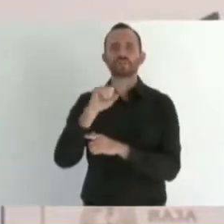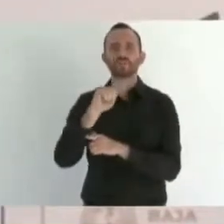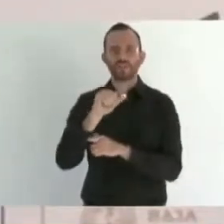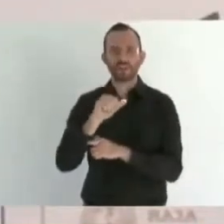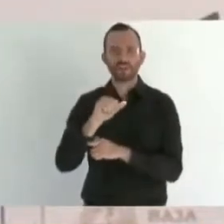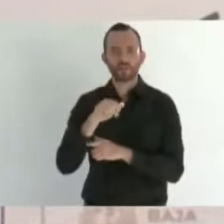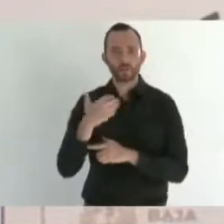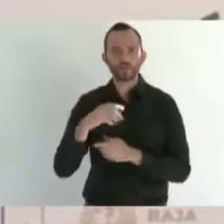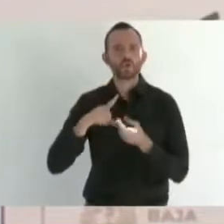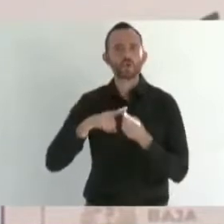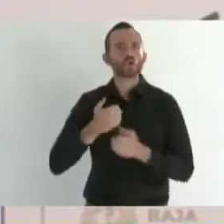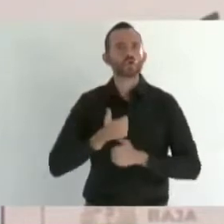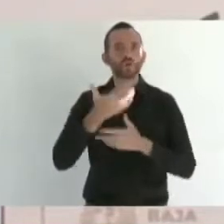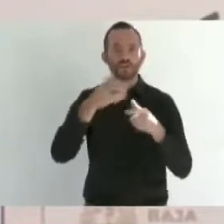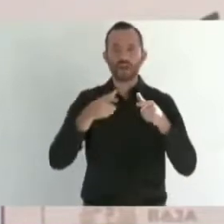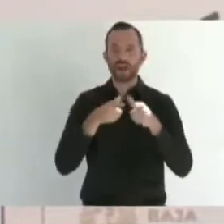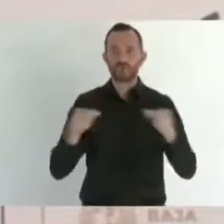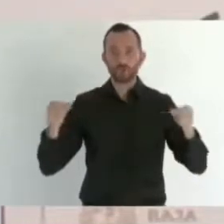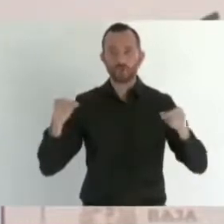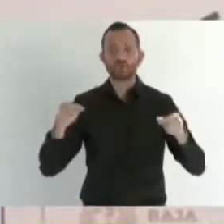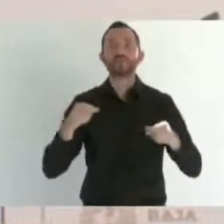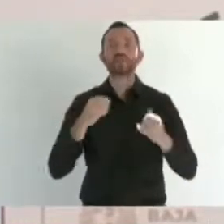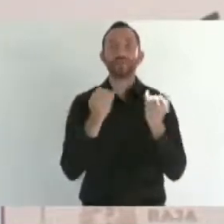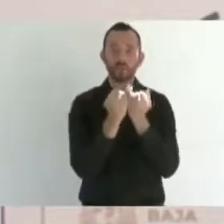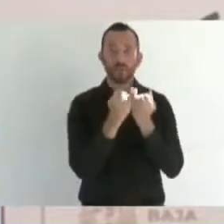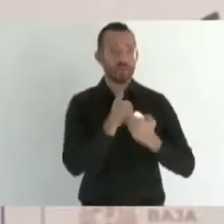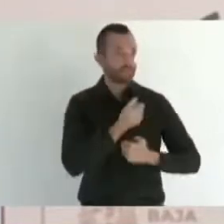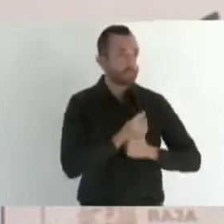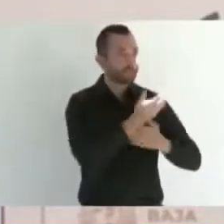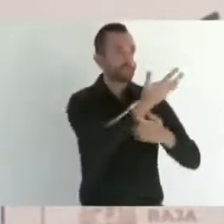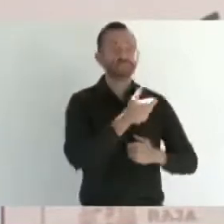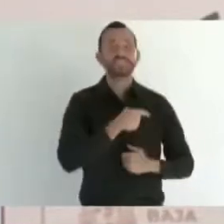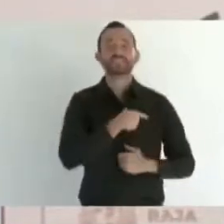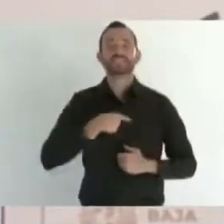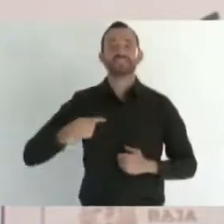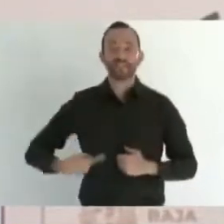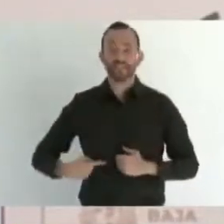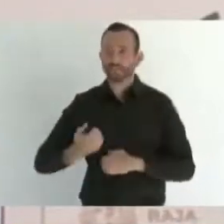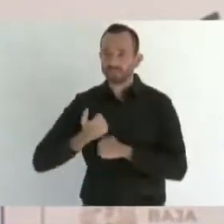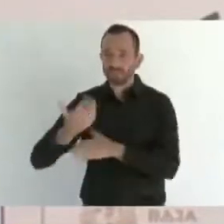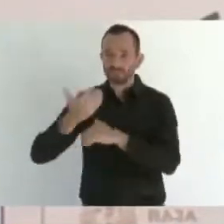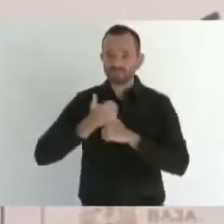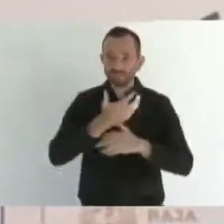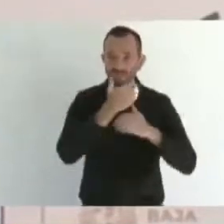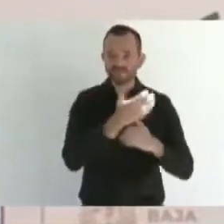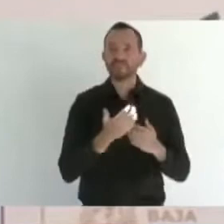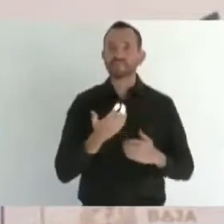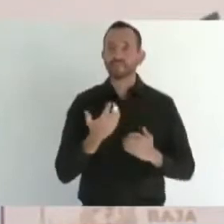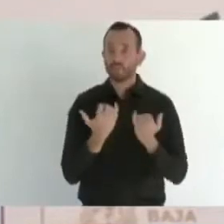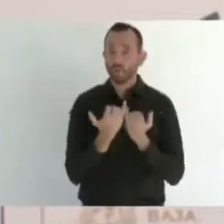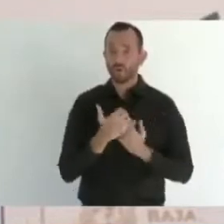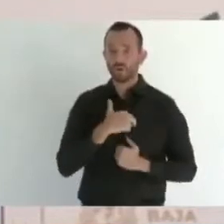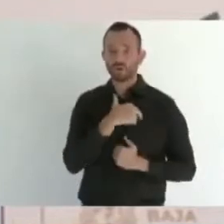a china así también y estamos importando